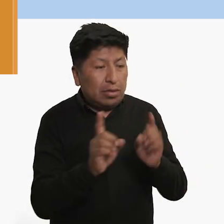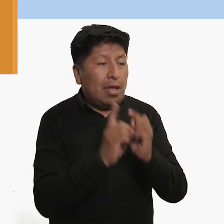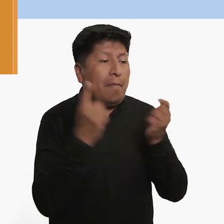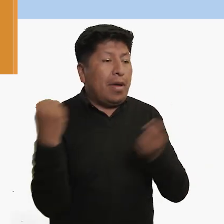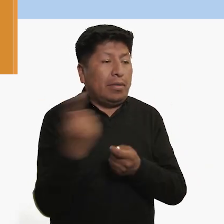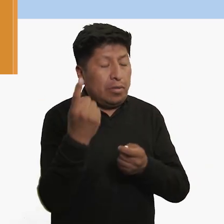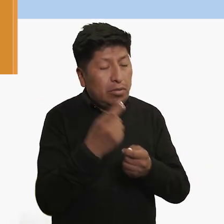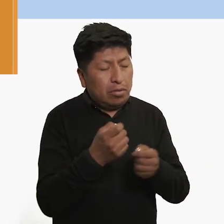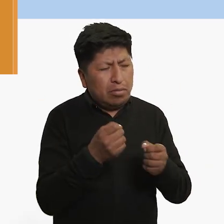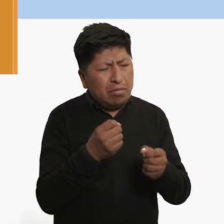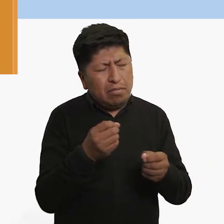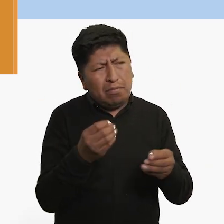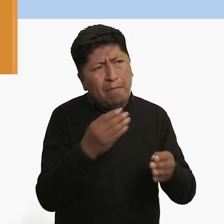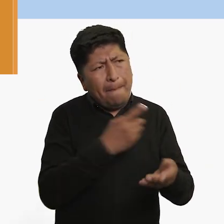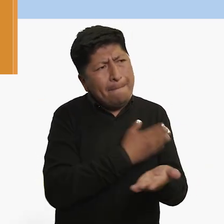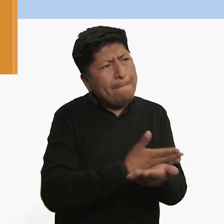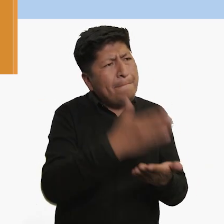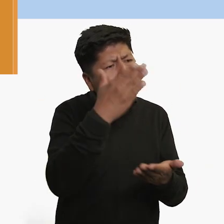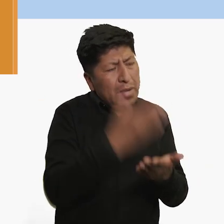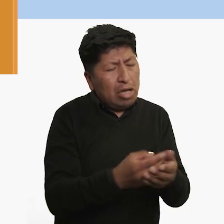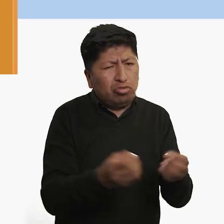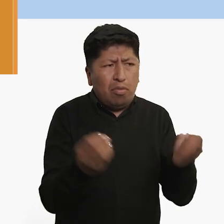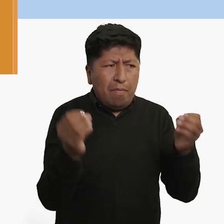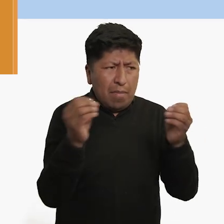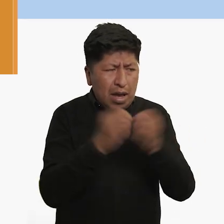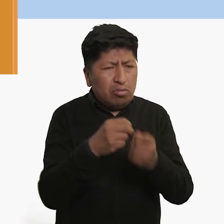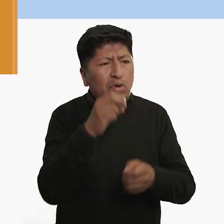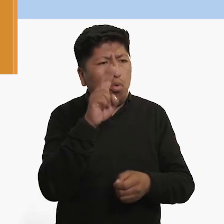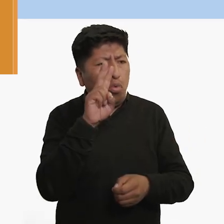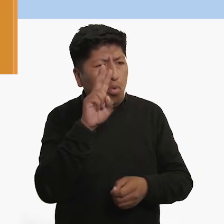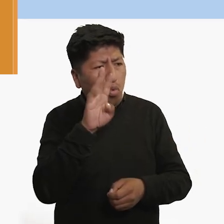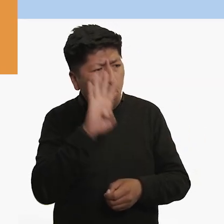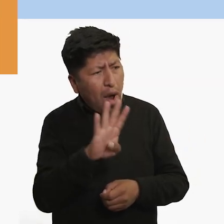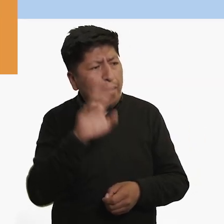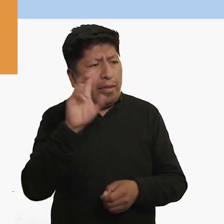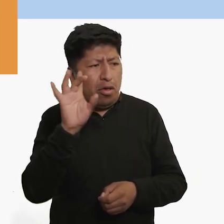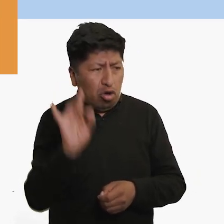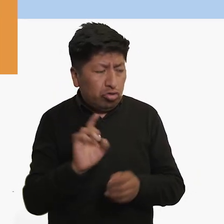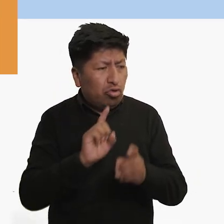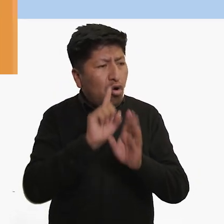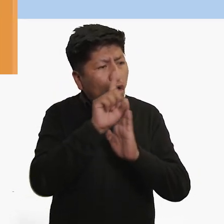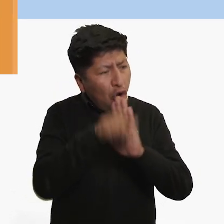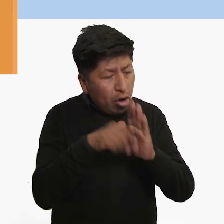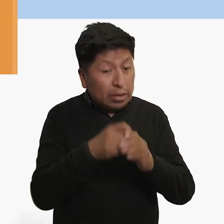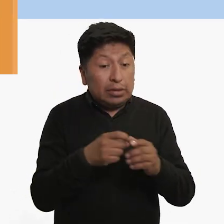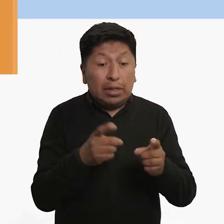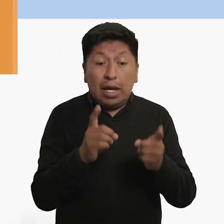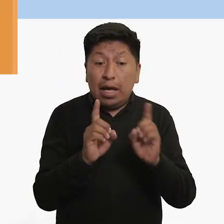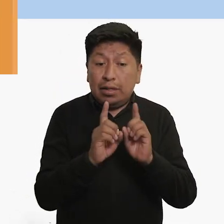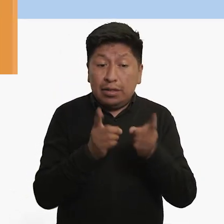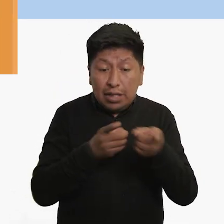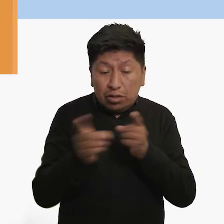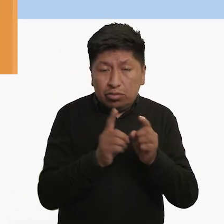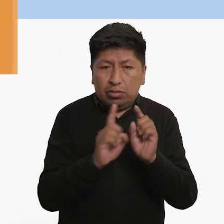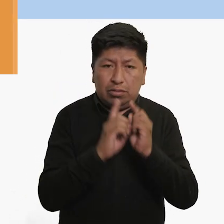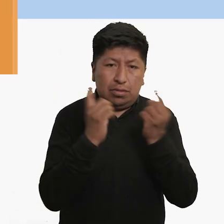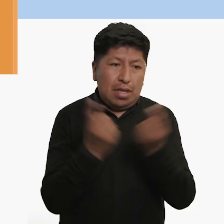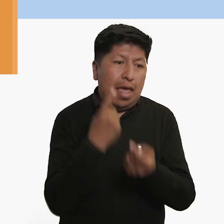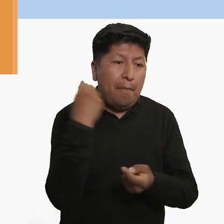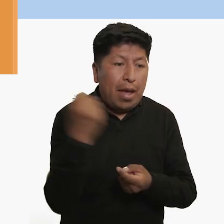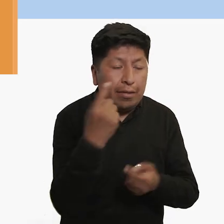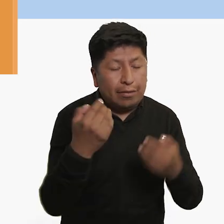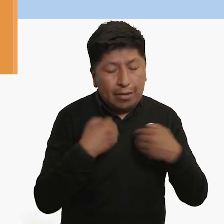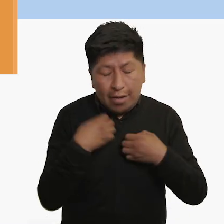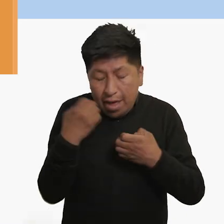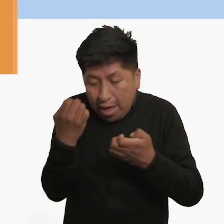Dirección Departamental de Educación en un plazo máximo de 48 horas. La Dirección Departamental de Educación, conocido el hecho,